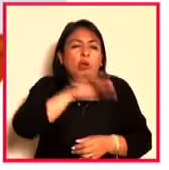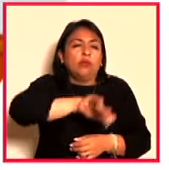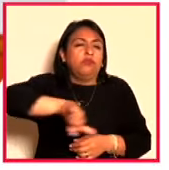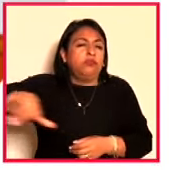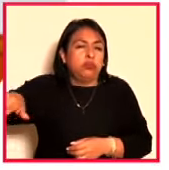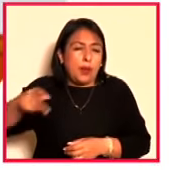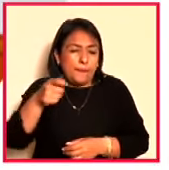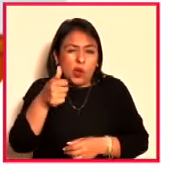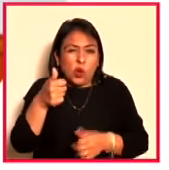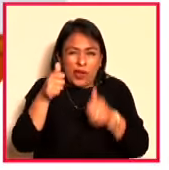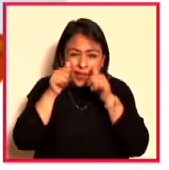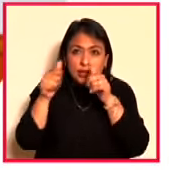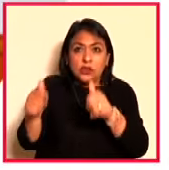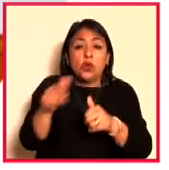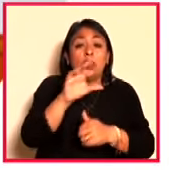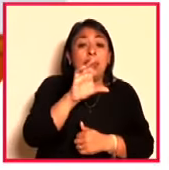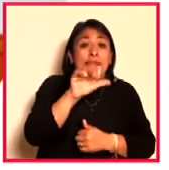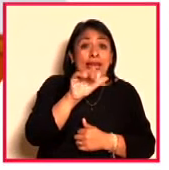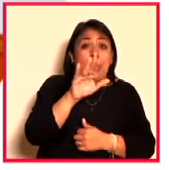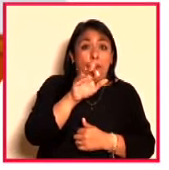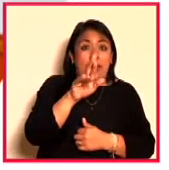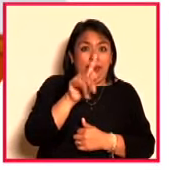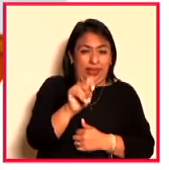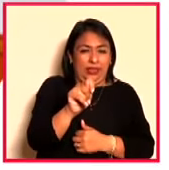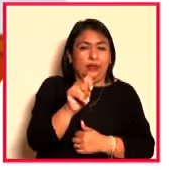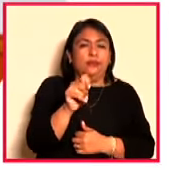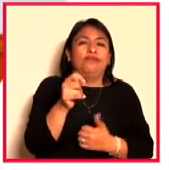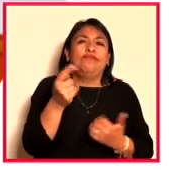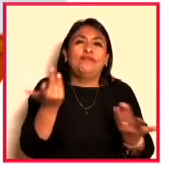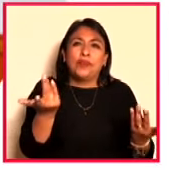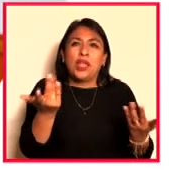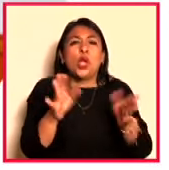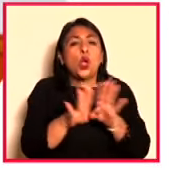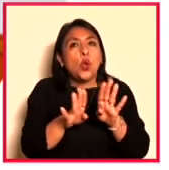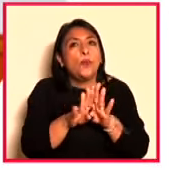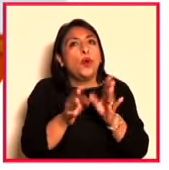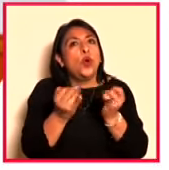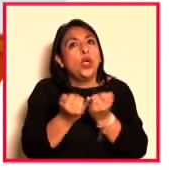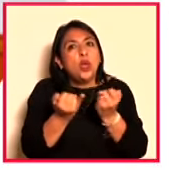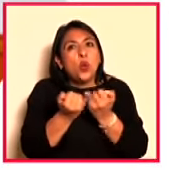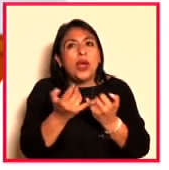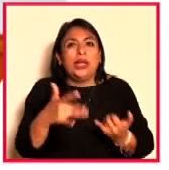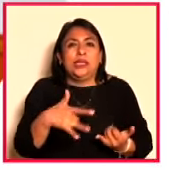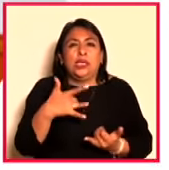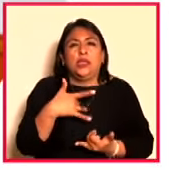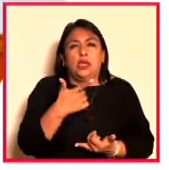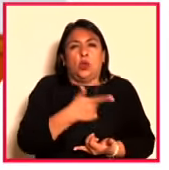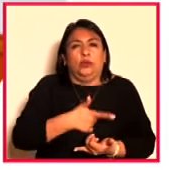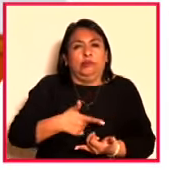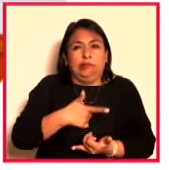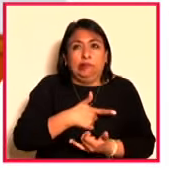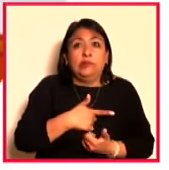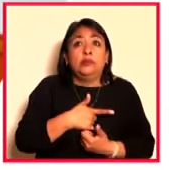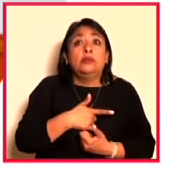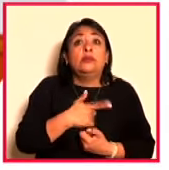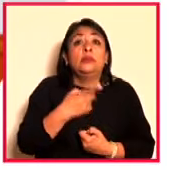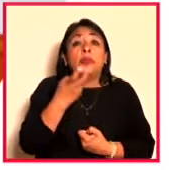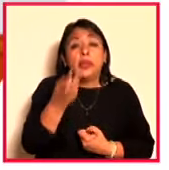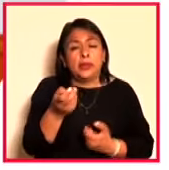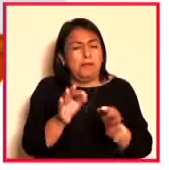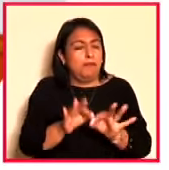en el caso del cabaret, pues es como mirarlo también con un sentido lúdico y es